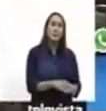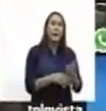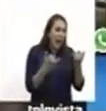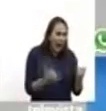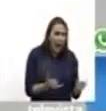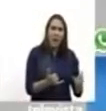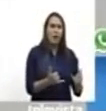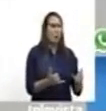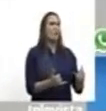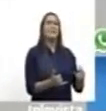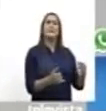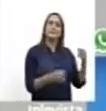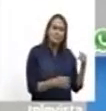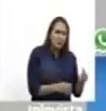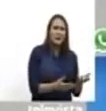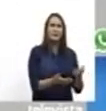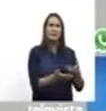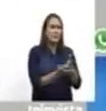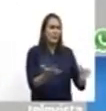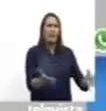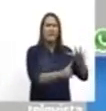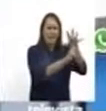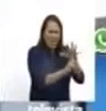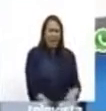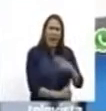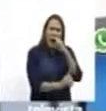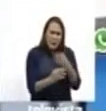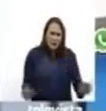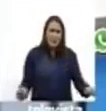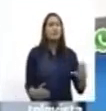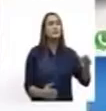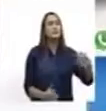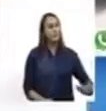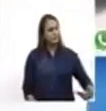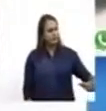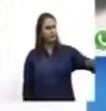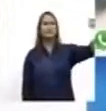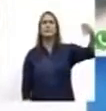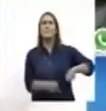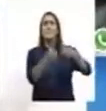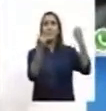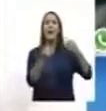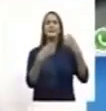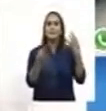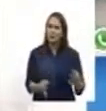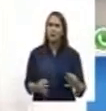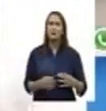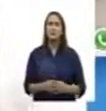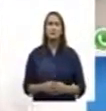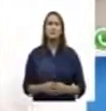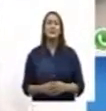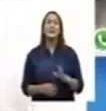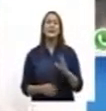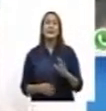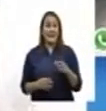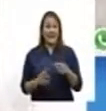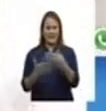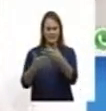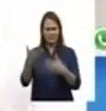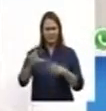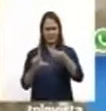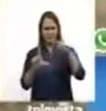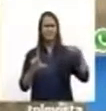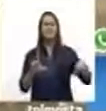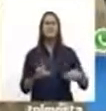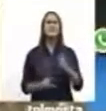cultivo que gestamos todos en esta sociedad. De acuerdo a cifras entregadas por el Instituto,